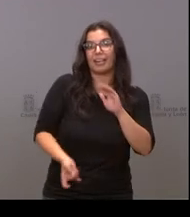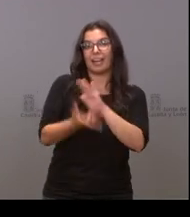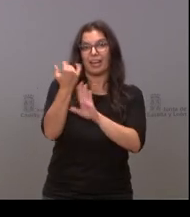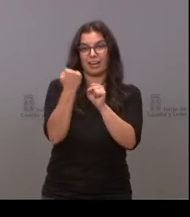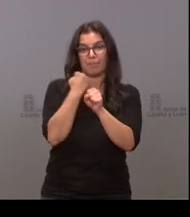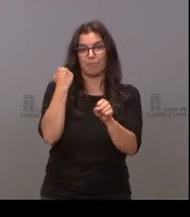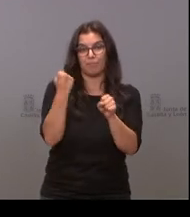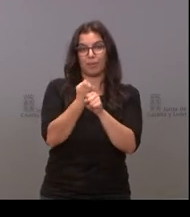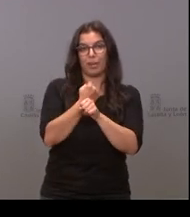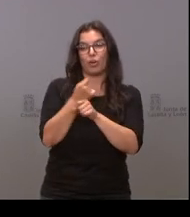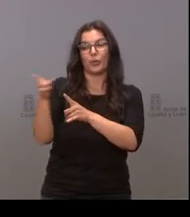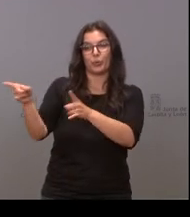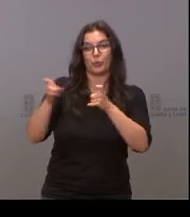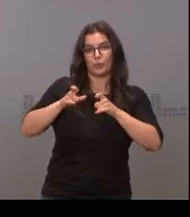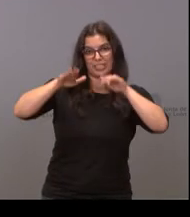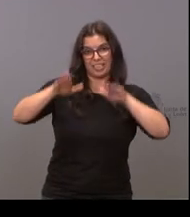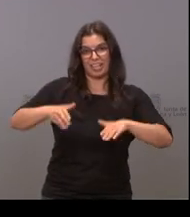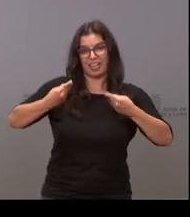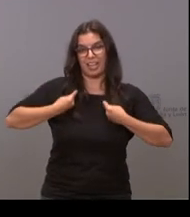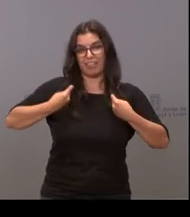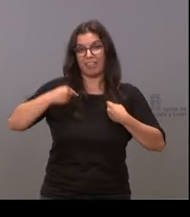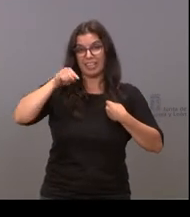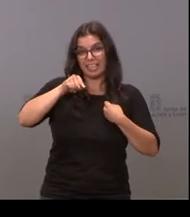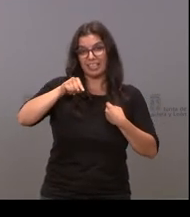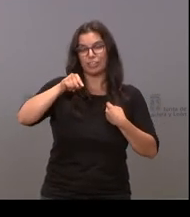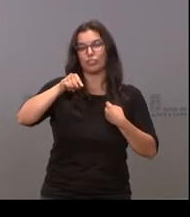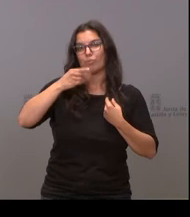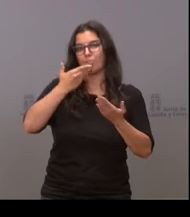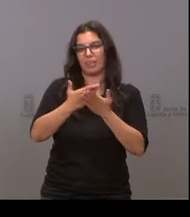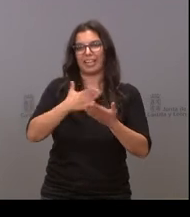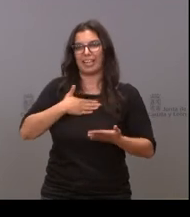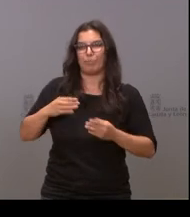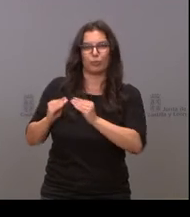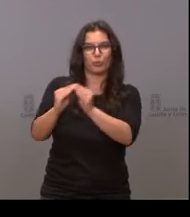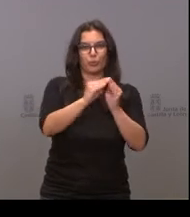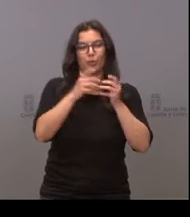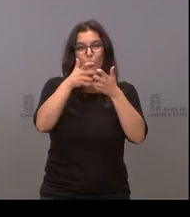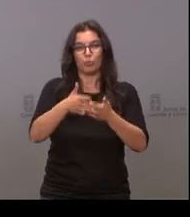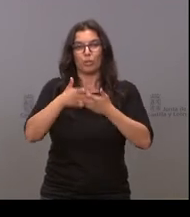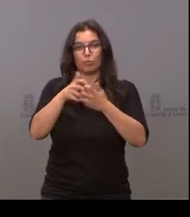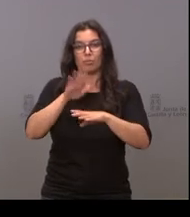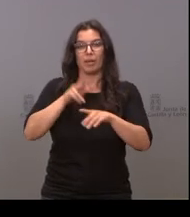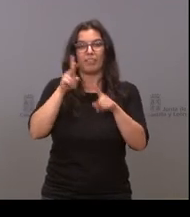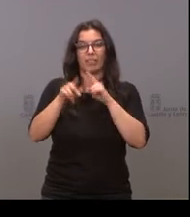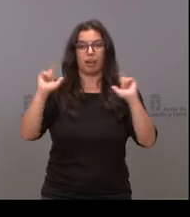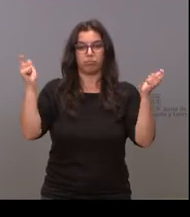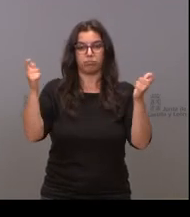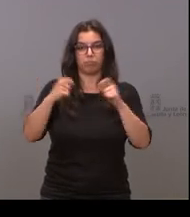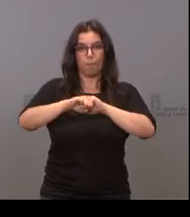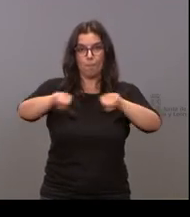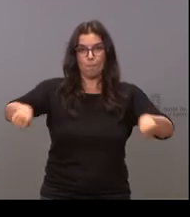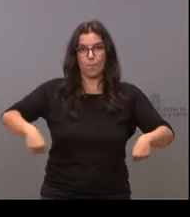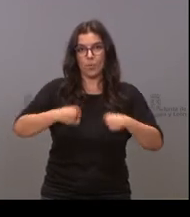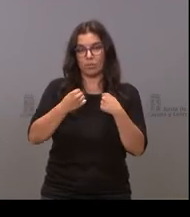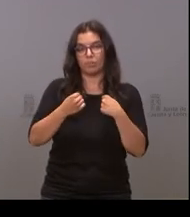empleo y fijar población que es lo que demandamos todos esa lucha contra la despoblación que vais a tener